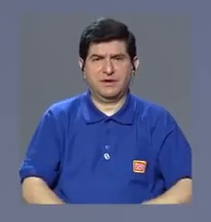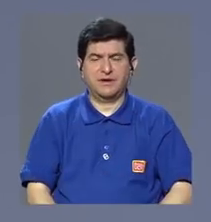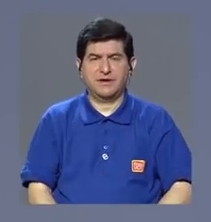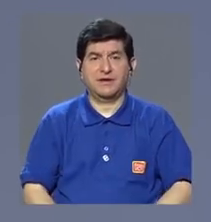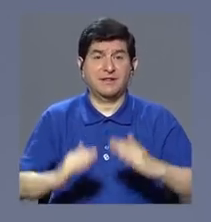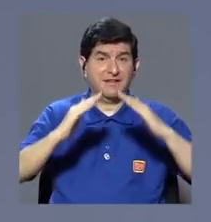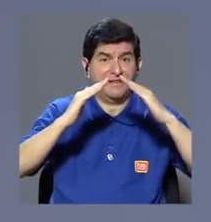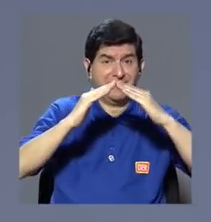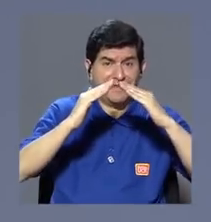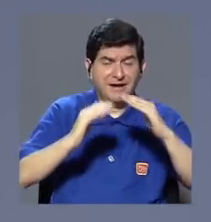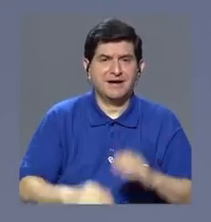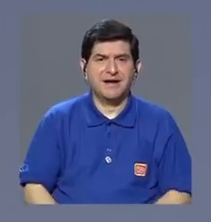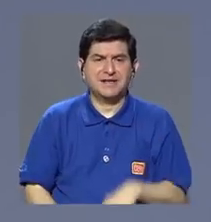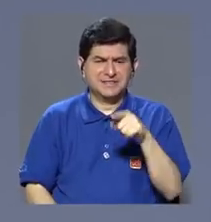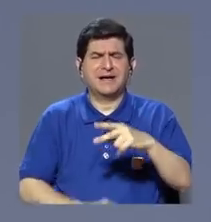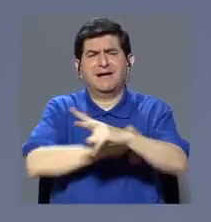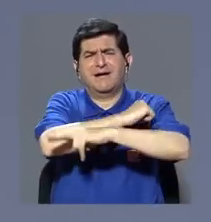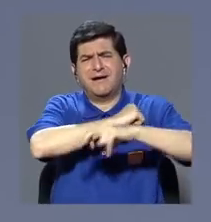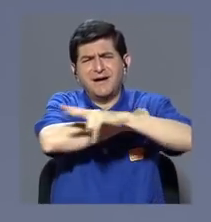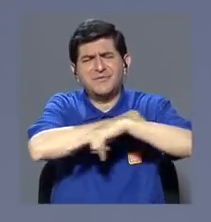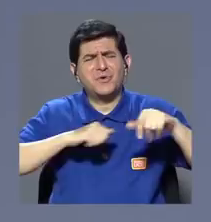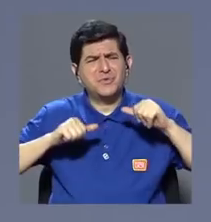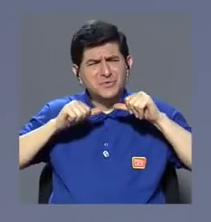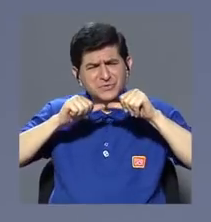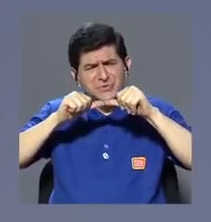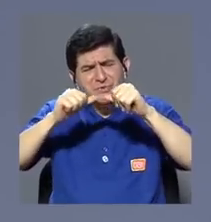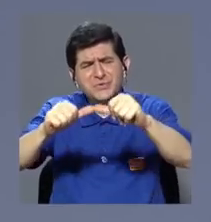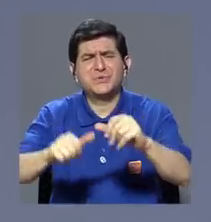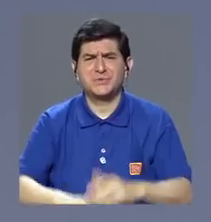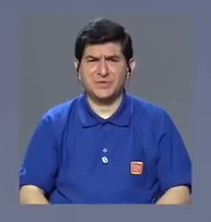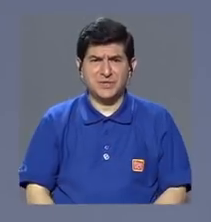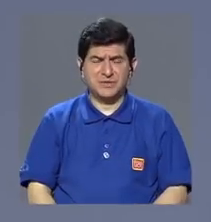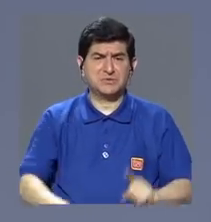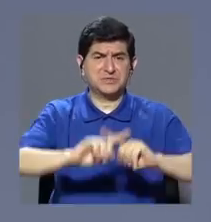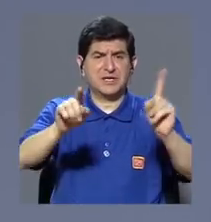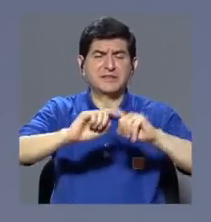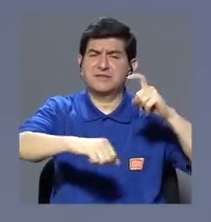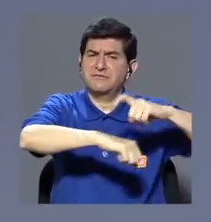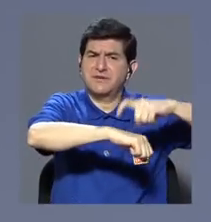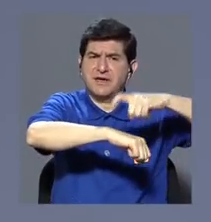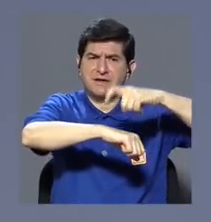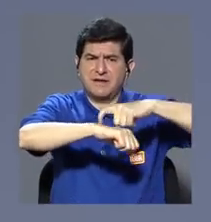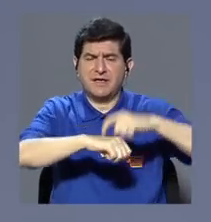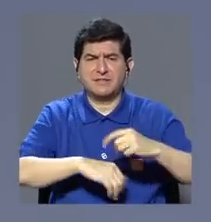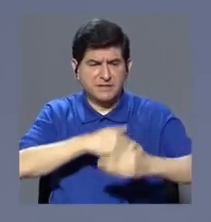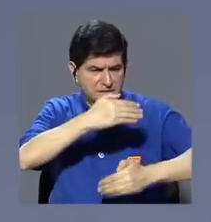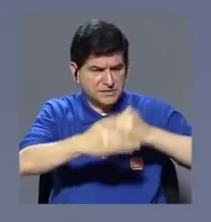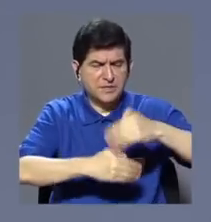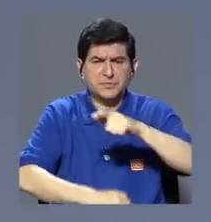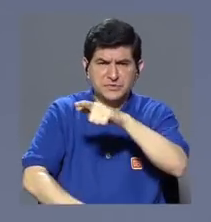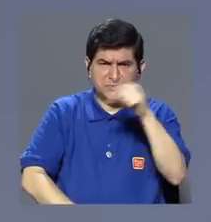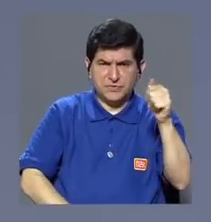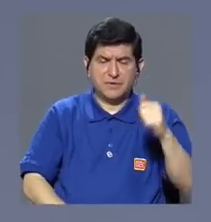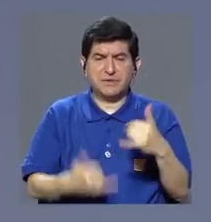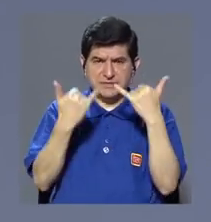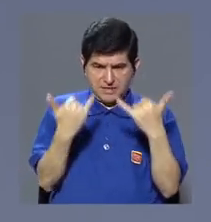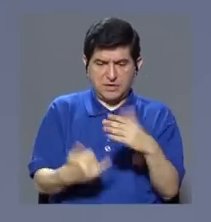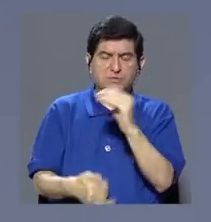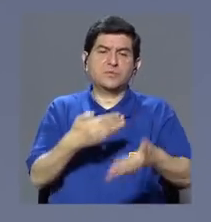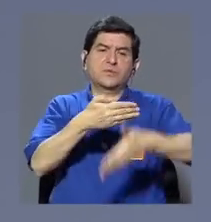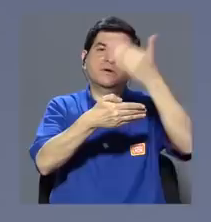la casa había recibido saqueos constantes durante diferentes periodos en este en este mes y el mes anterior